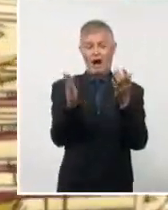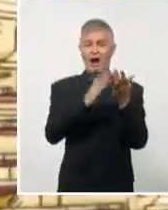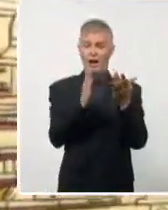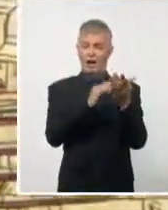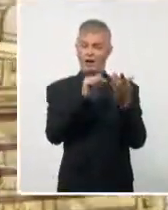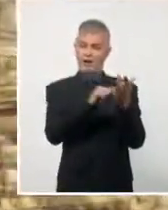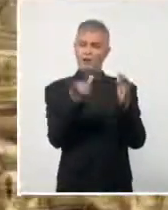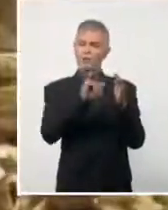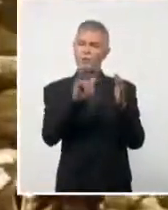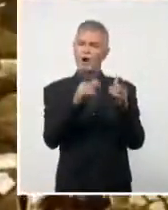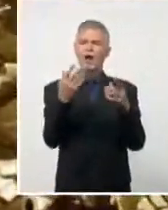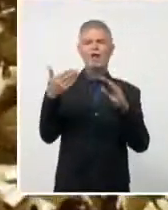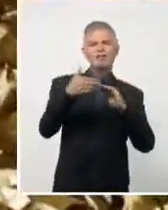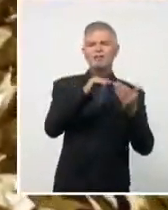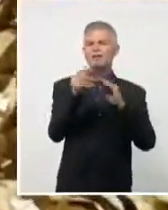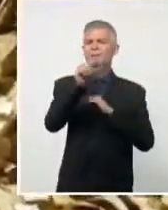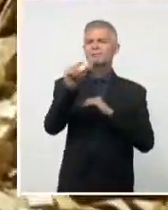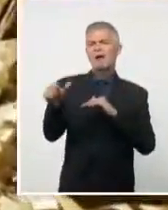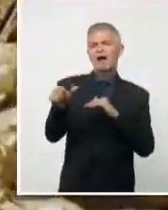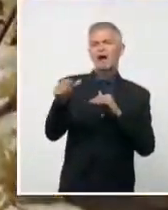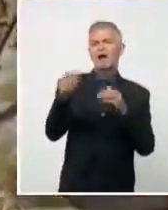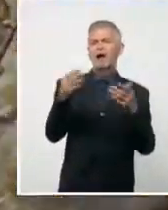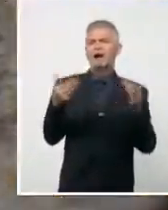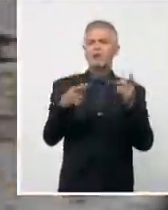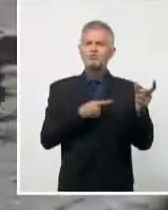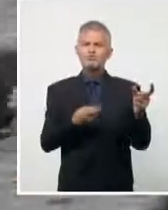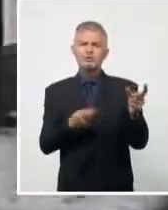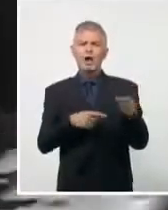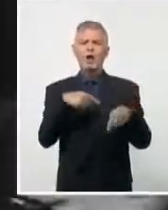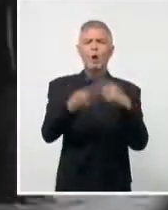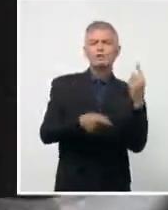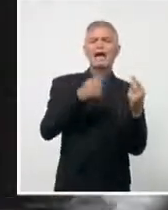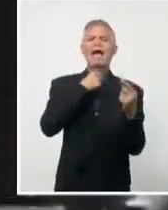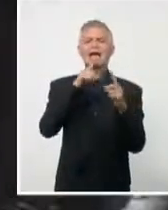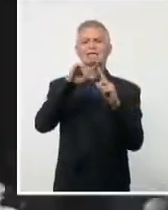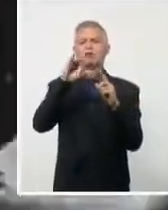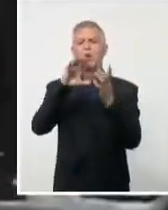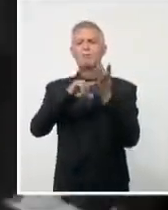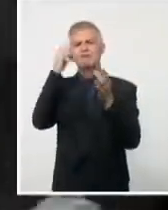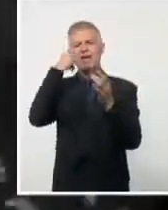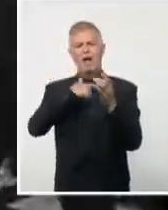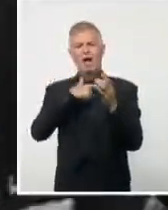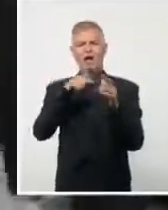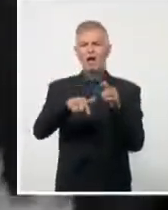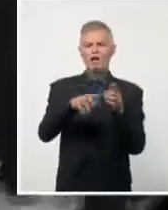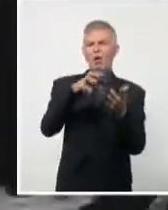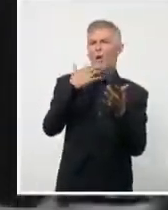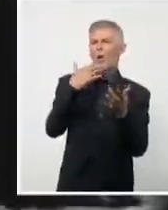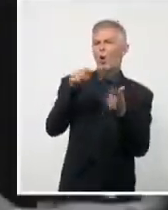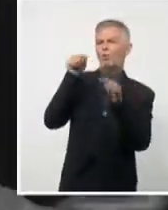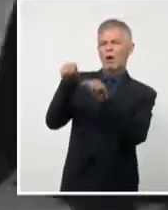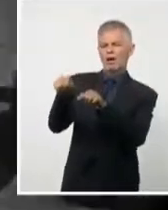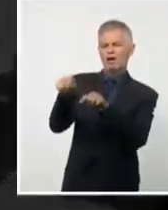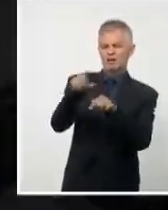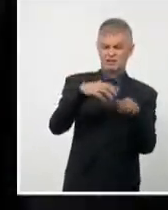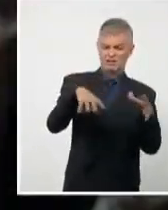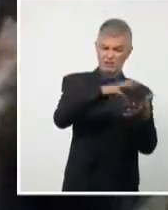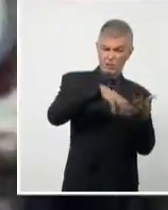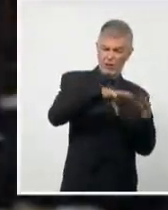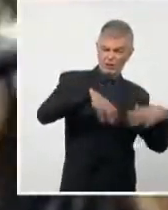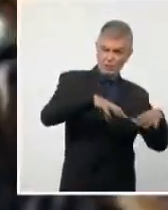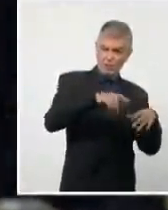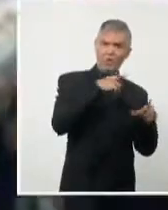nativos sobre la batalla de Adua con los etíopes. ¿Cómo podría un suceso con epicentro en Cuba impactar en aquella distante